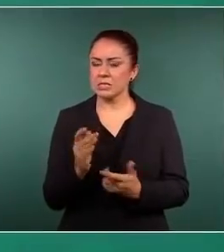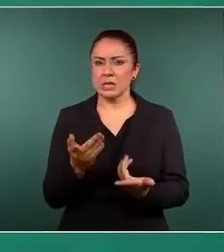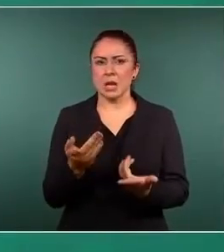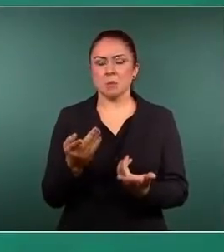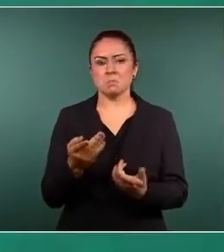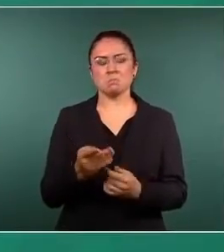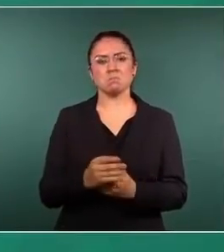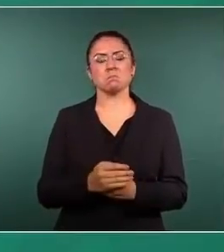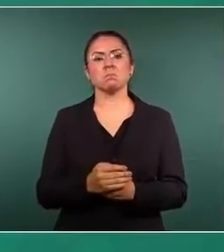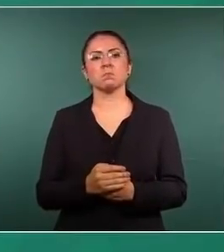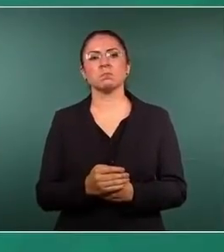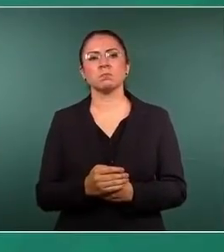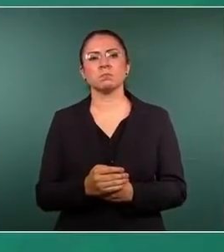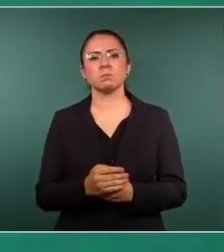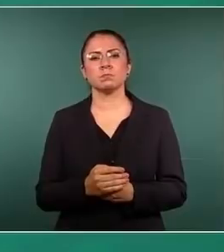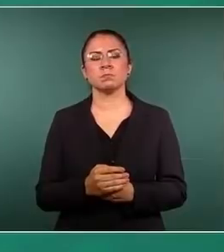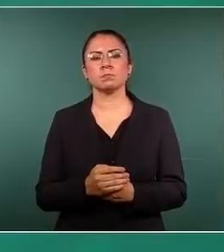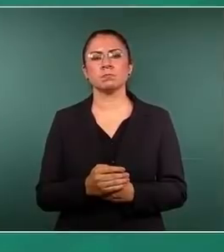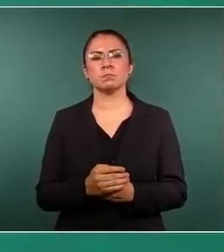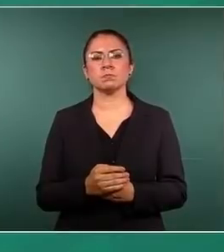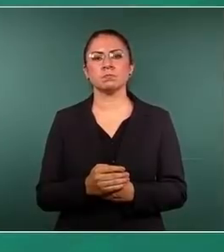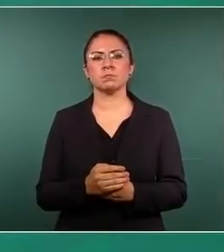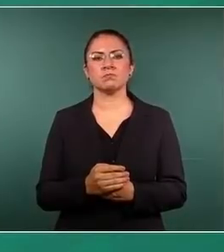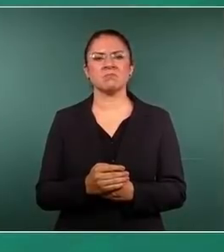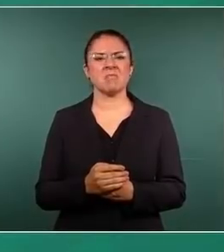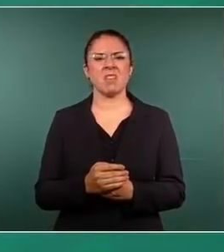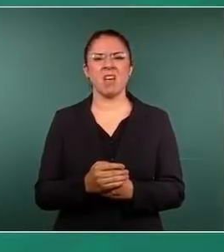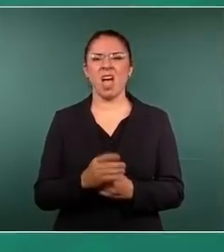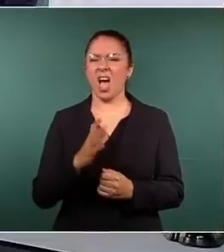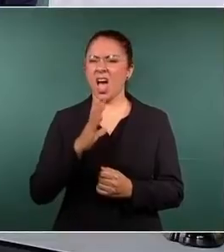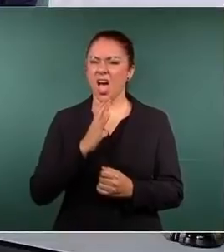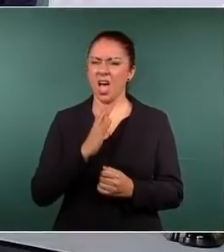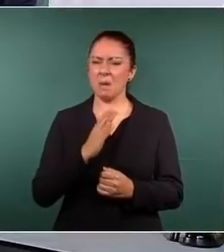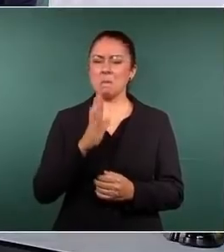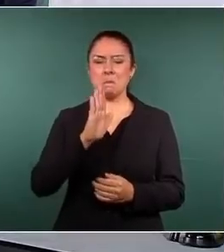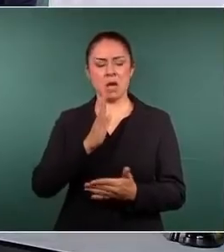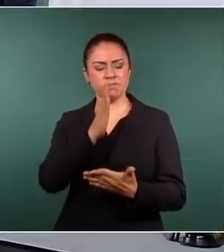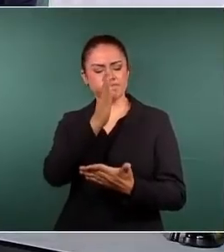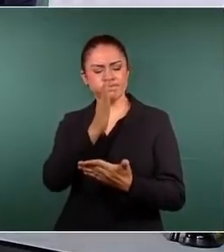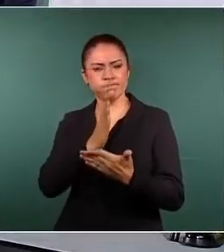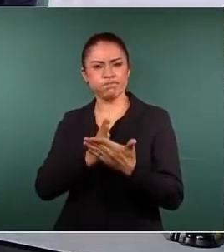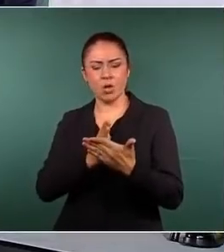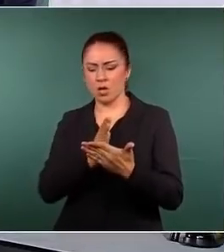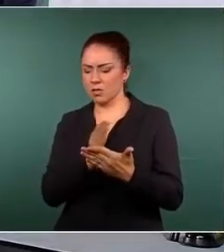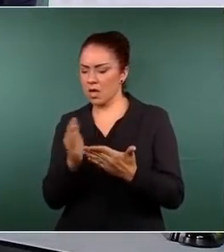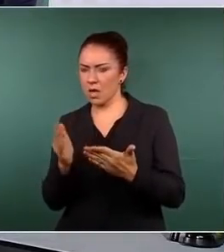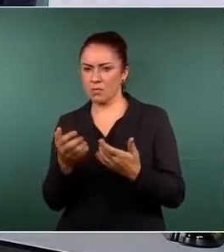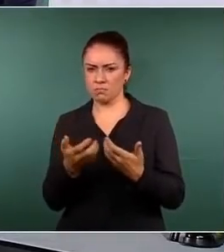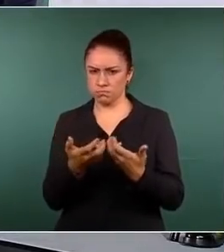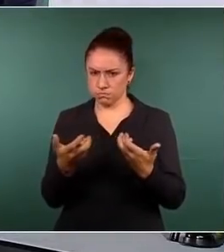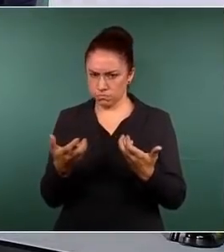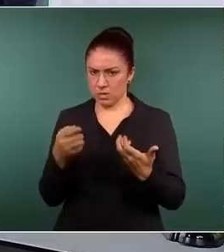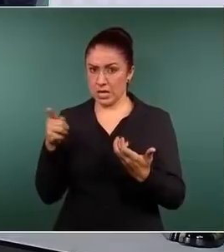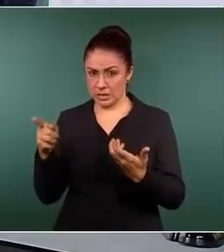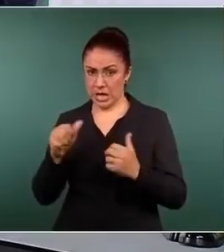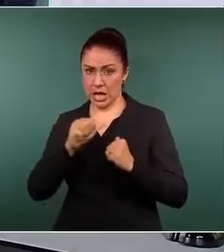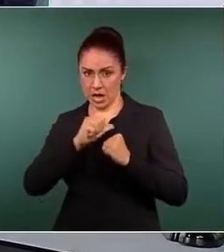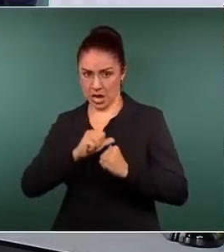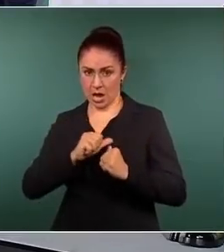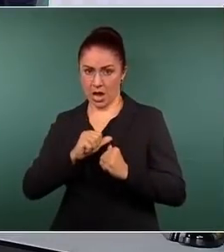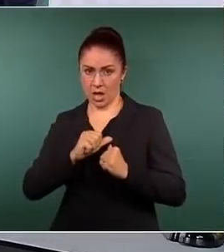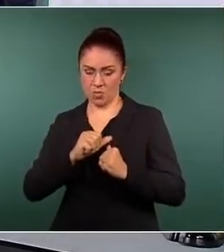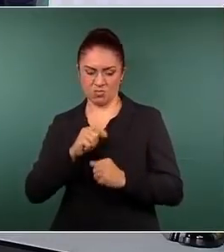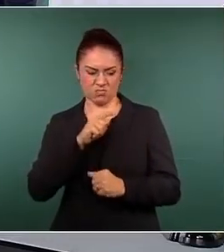divisoria bien pintada una frontera entre autoridad y